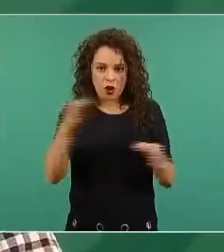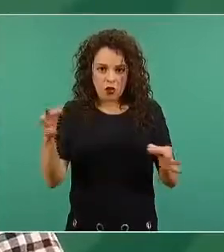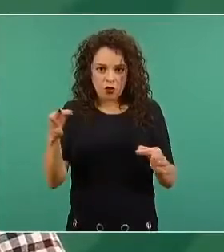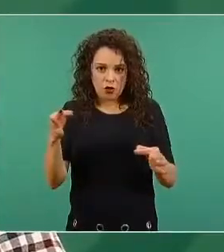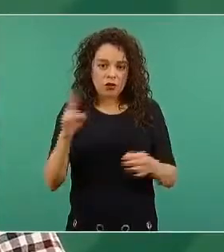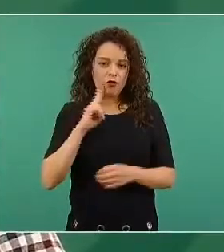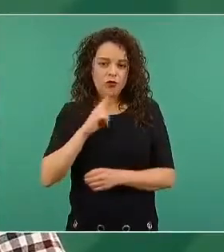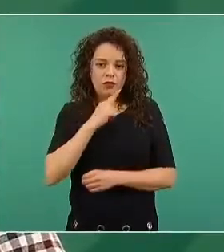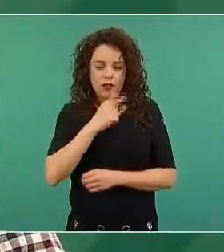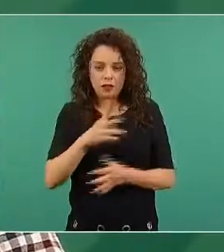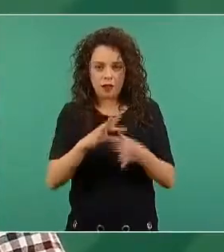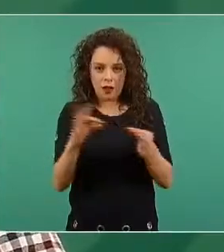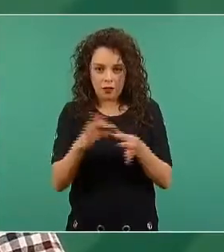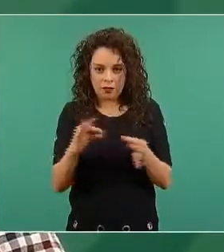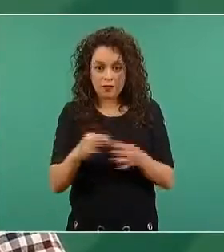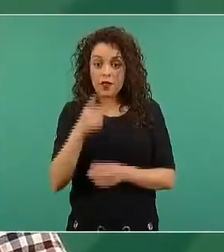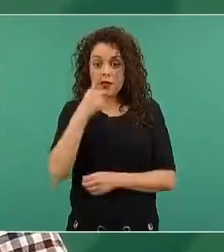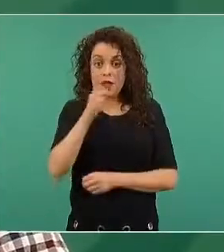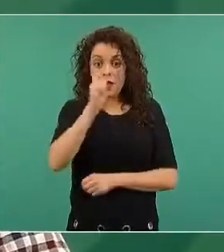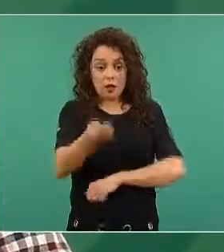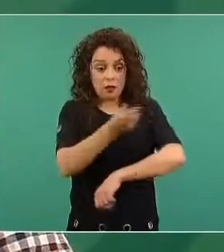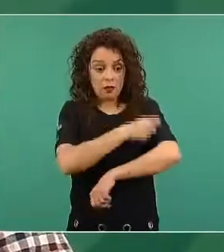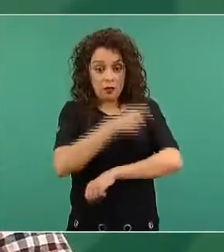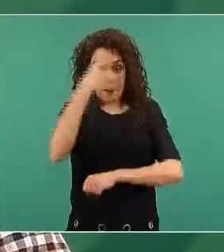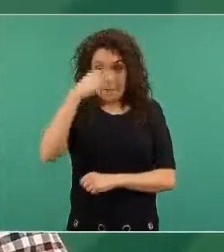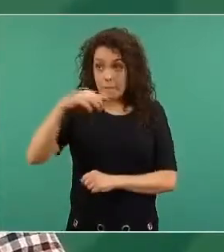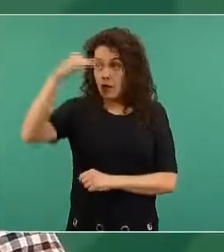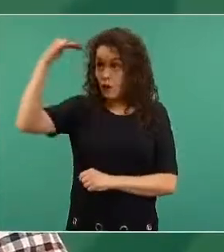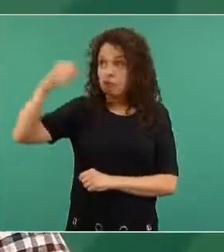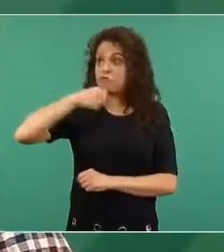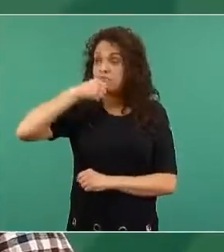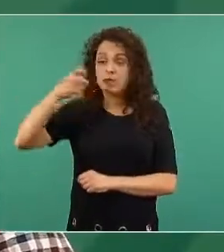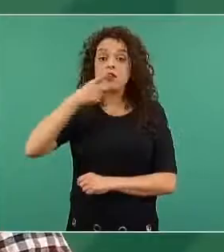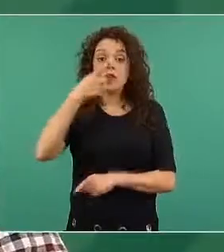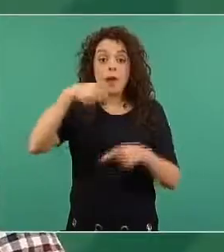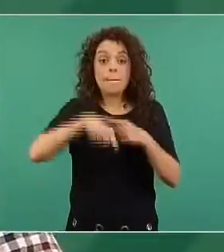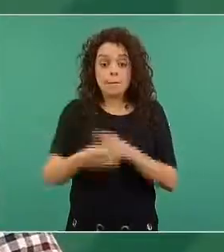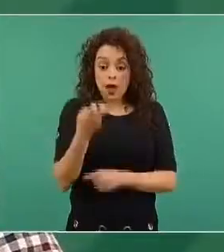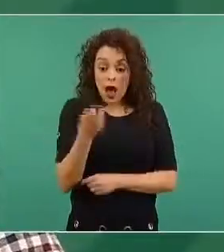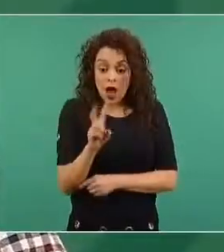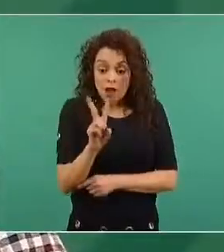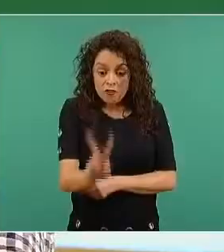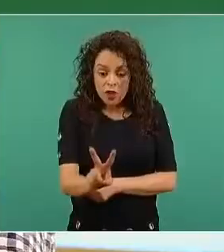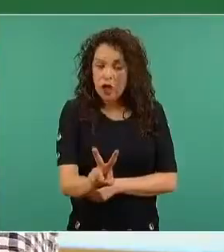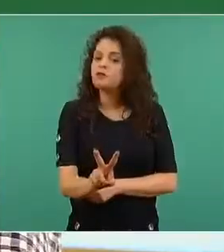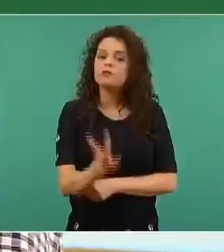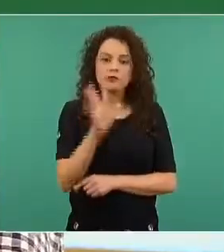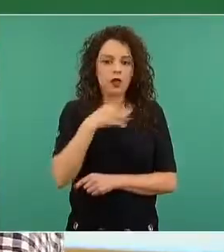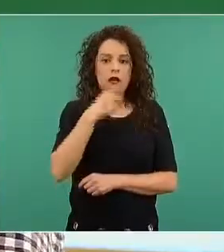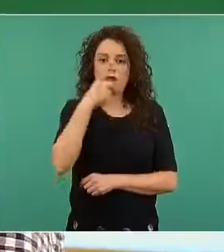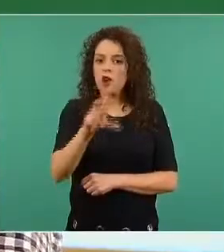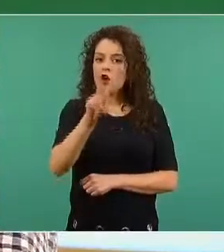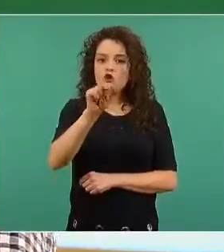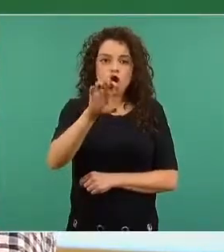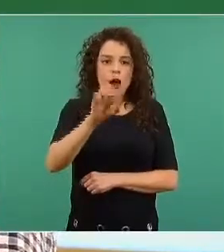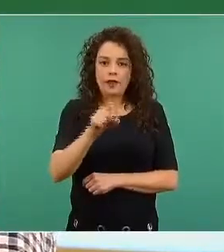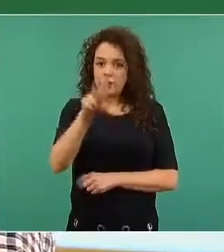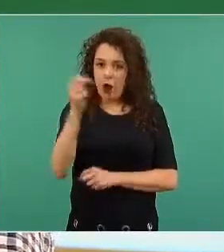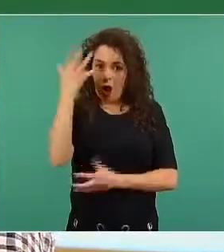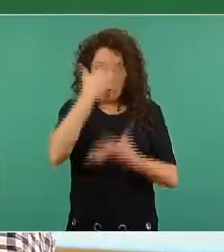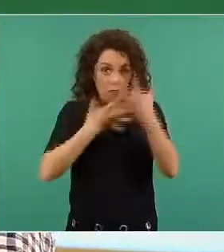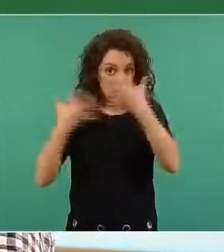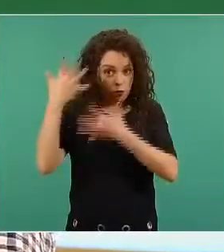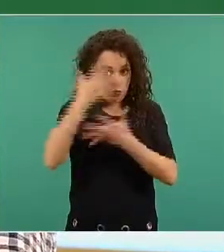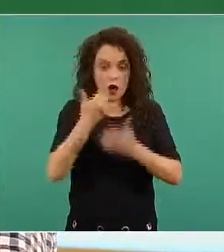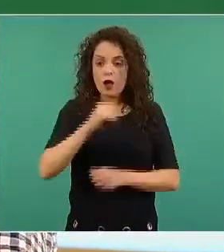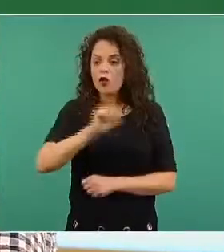que la vacunación para los adultos mayores ocurriría este viernes. Ya aclaramos que no es el caso, para que no se confundan. Y hay un elemento